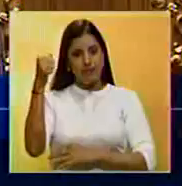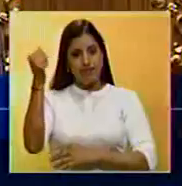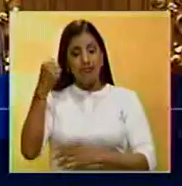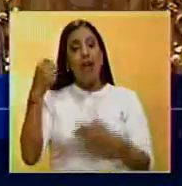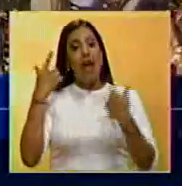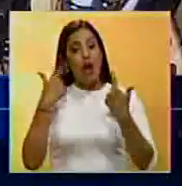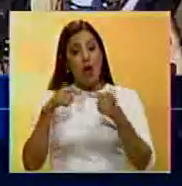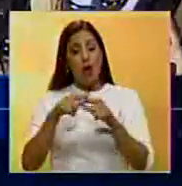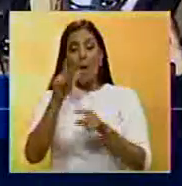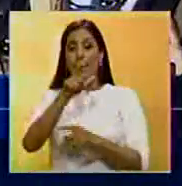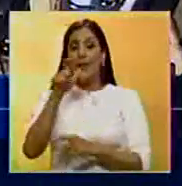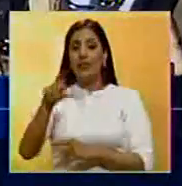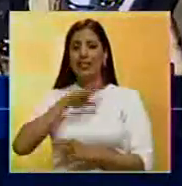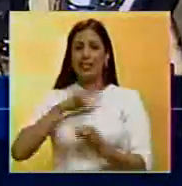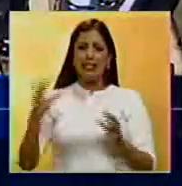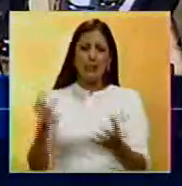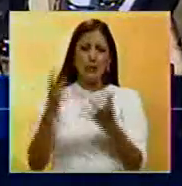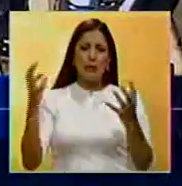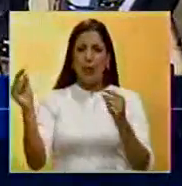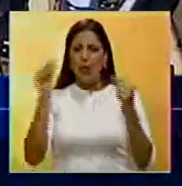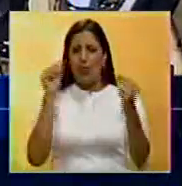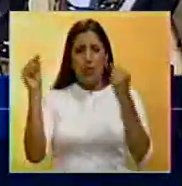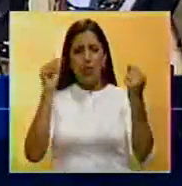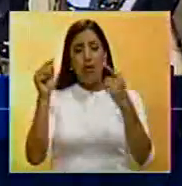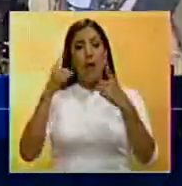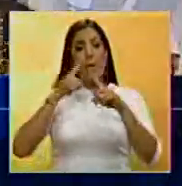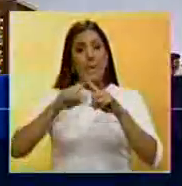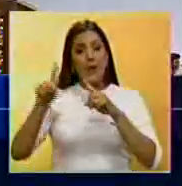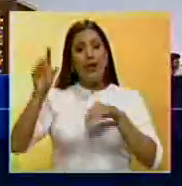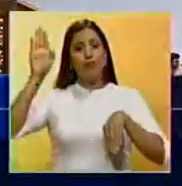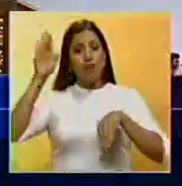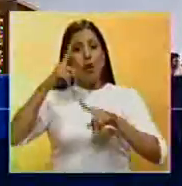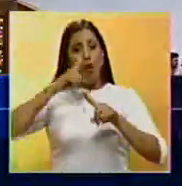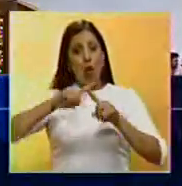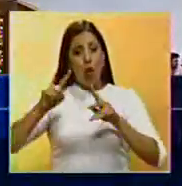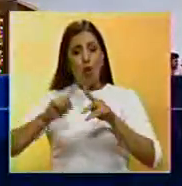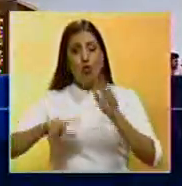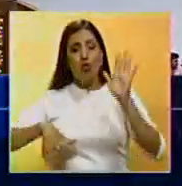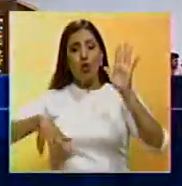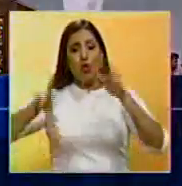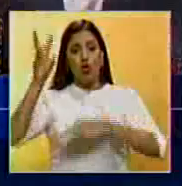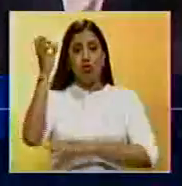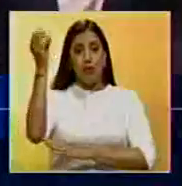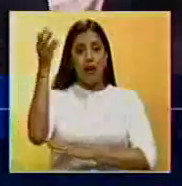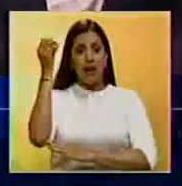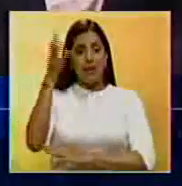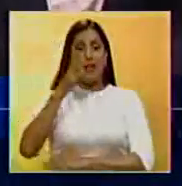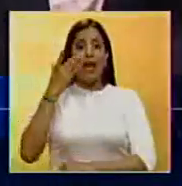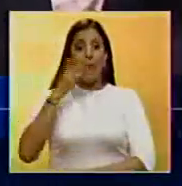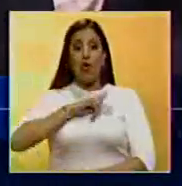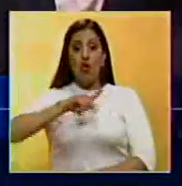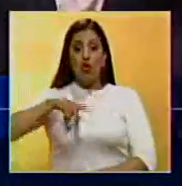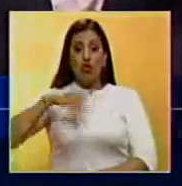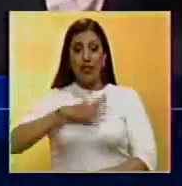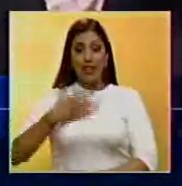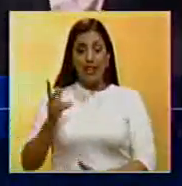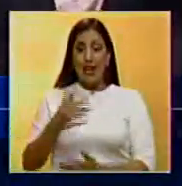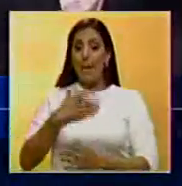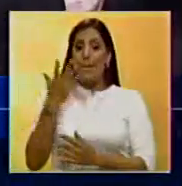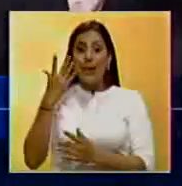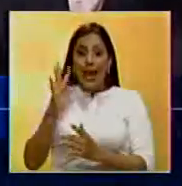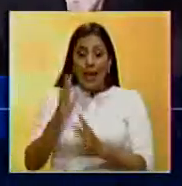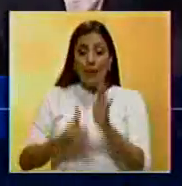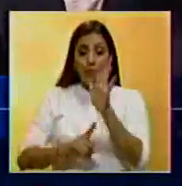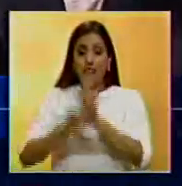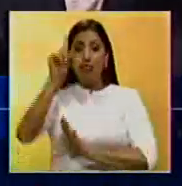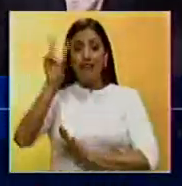Los ánimos se mantuvieron caldeados, pero el debate continuó con las intervenciones de otros 12 parlamentarios. Si nosotros queremos sacar a Venezuela